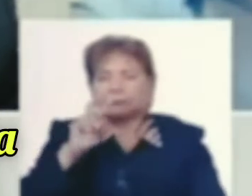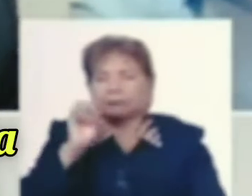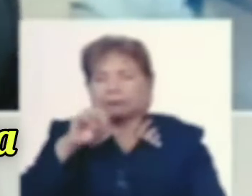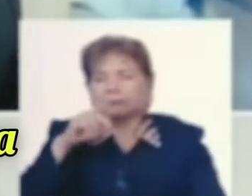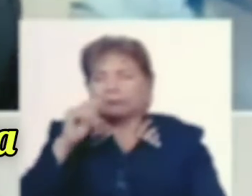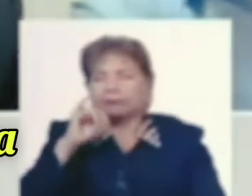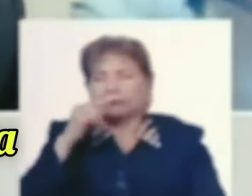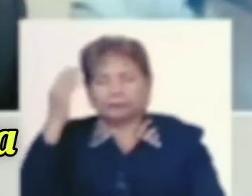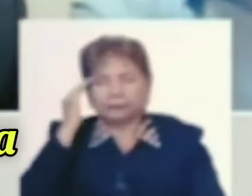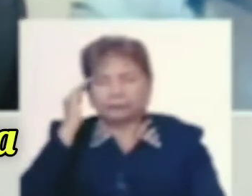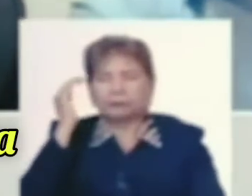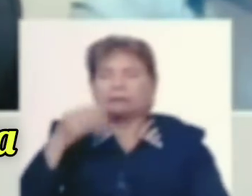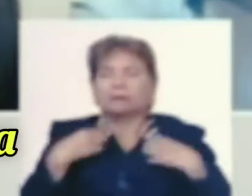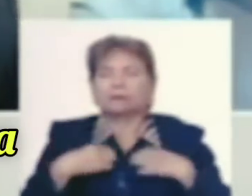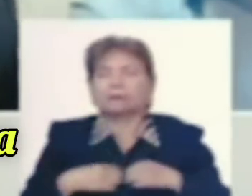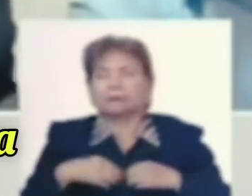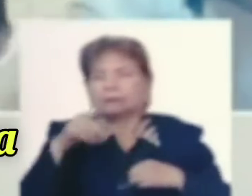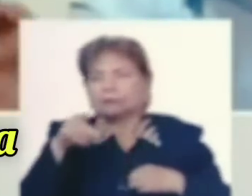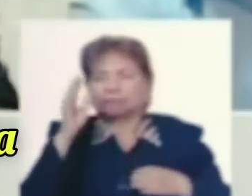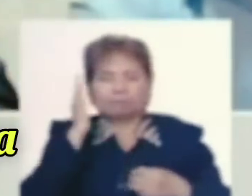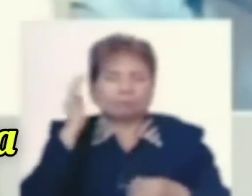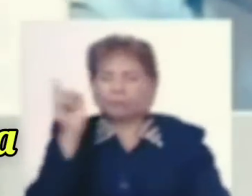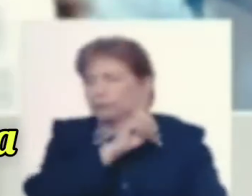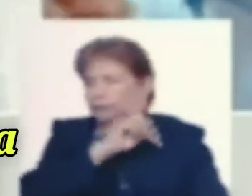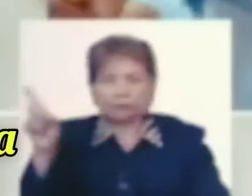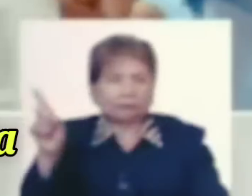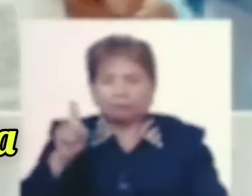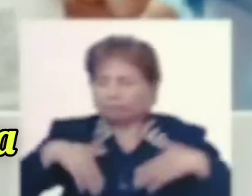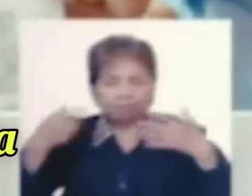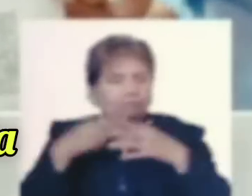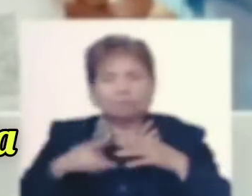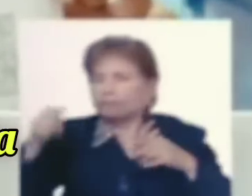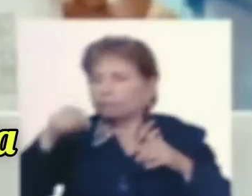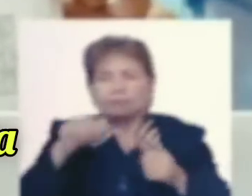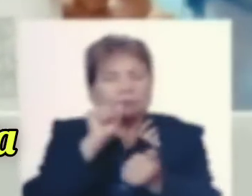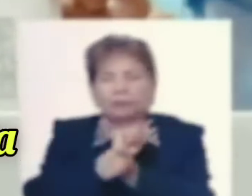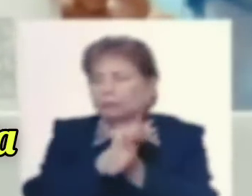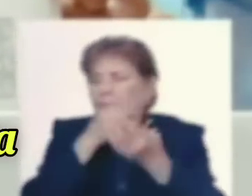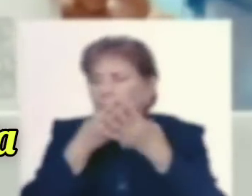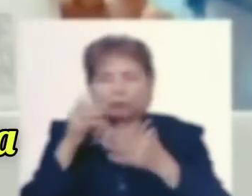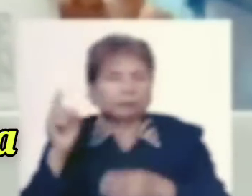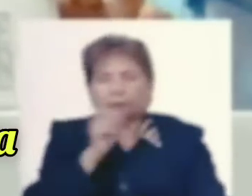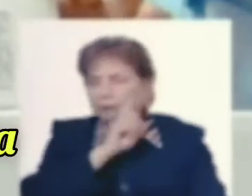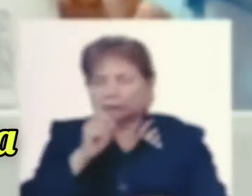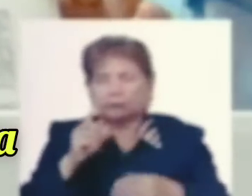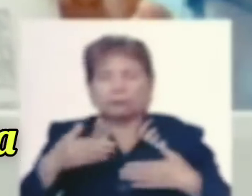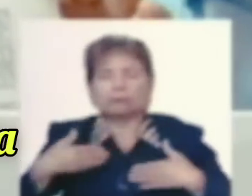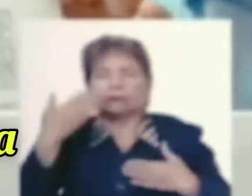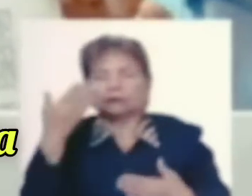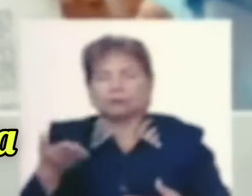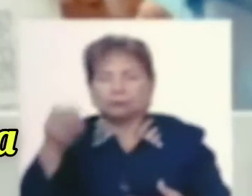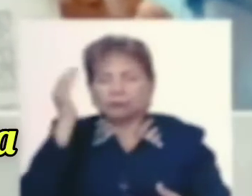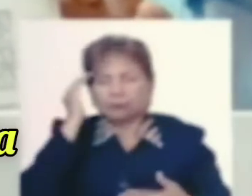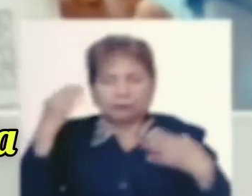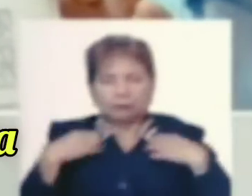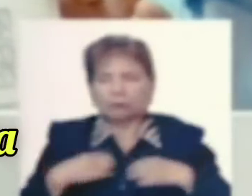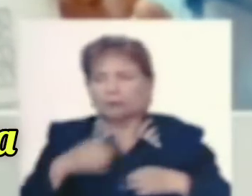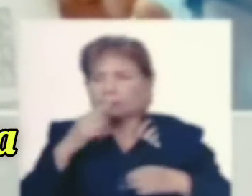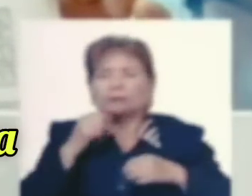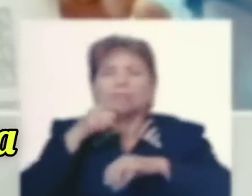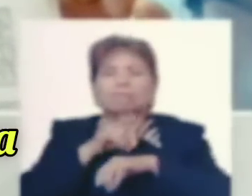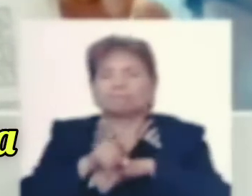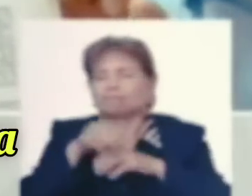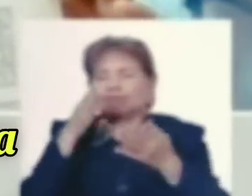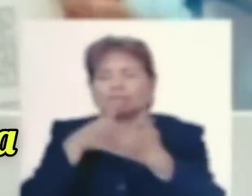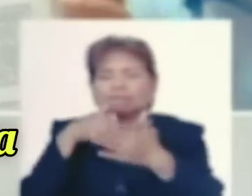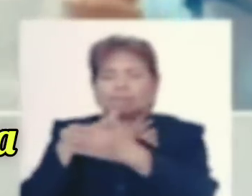señor abogado, y usted conoce que el abogado, su patrocinado, no puede salir del centro penitenciario. Señor abogado, por favor, usted está